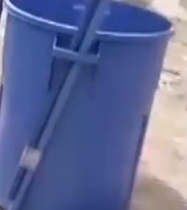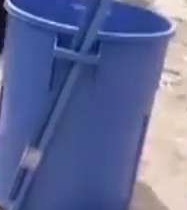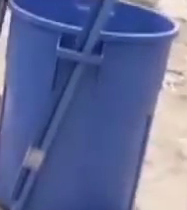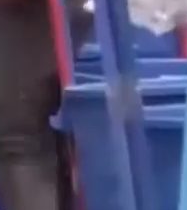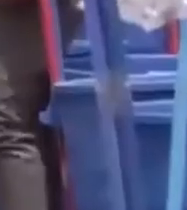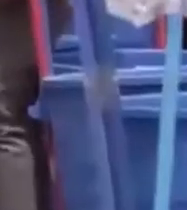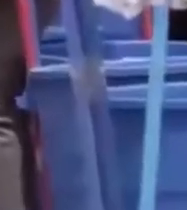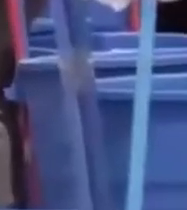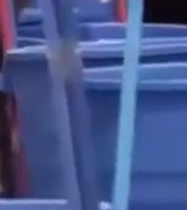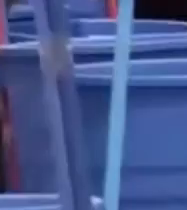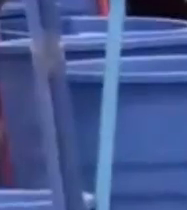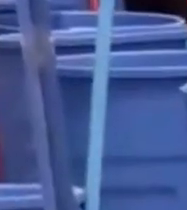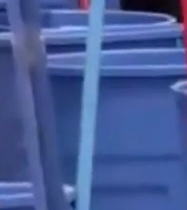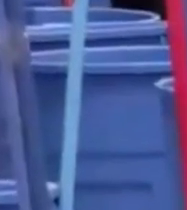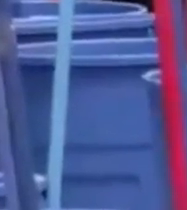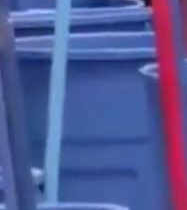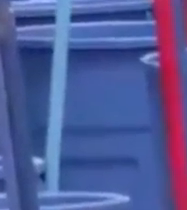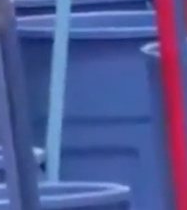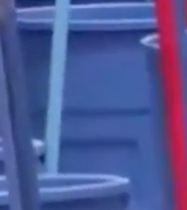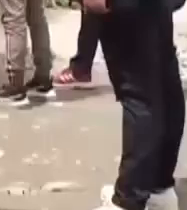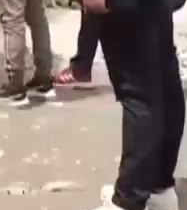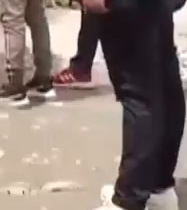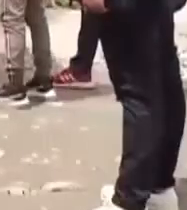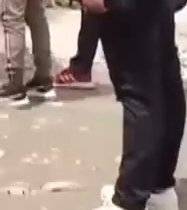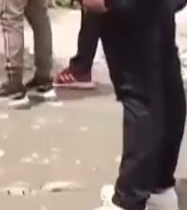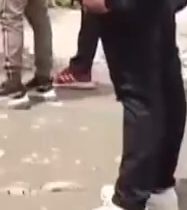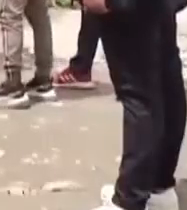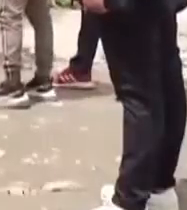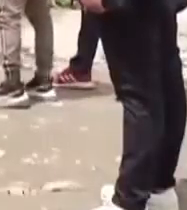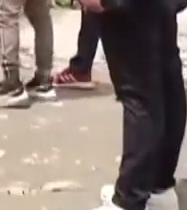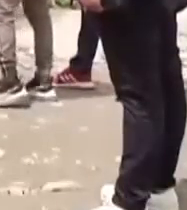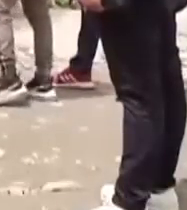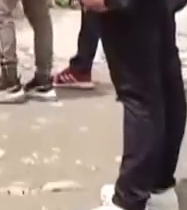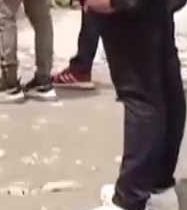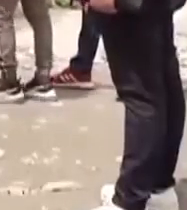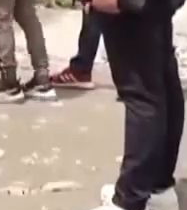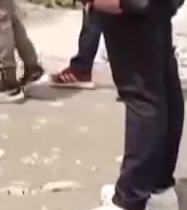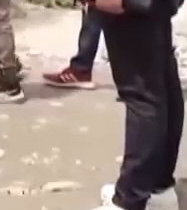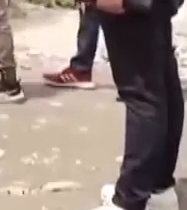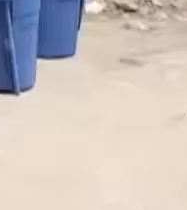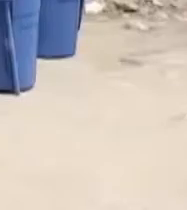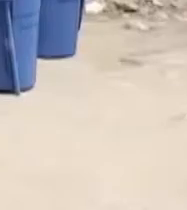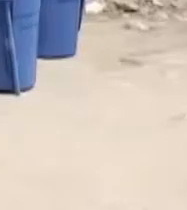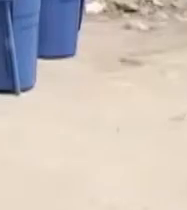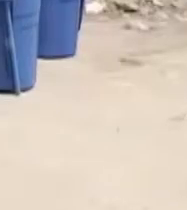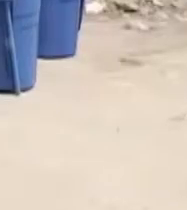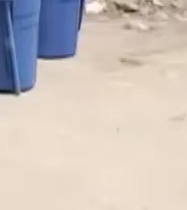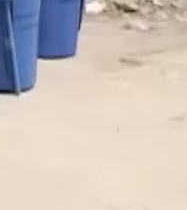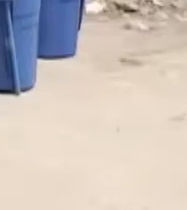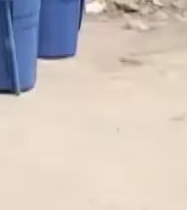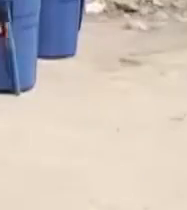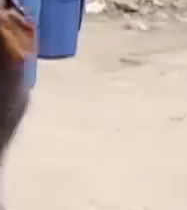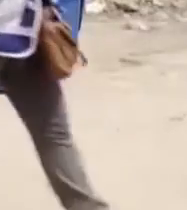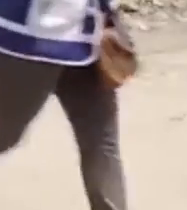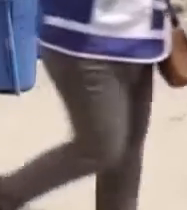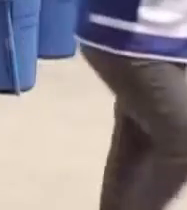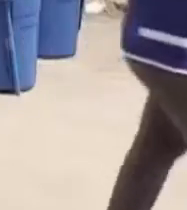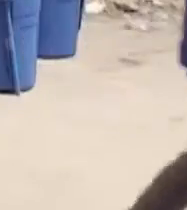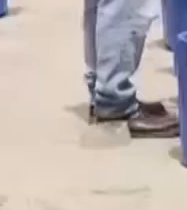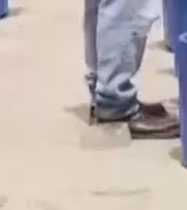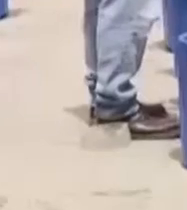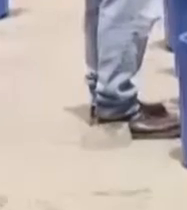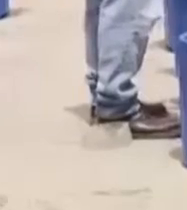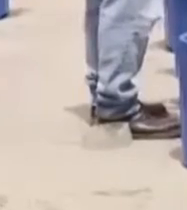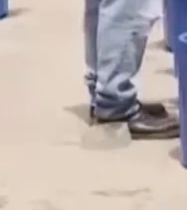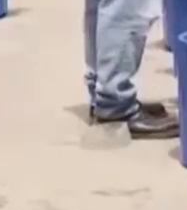está sigue cumpliéndose en fechas recientes se realizó una entrega de ayuda humanitaria en varias comunidades del departamento de